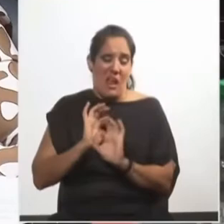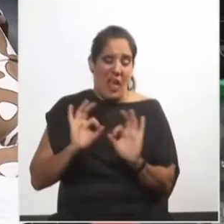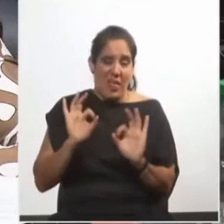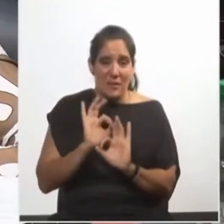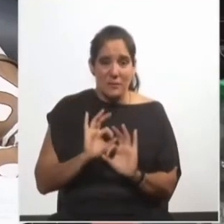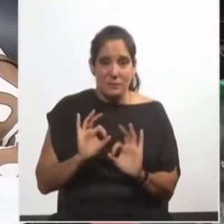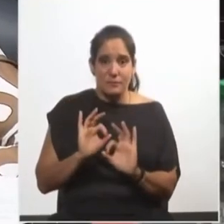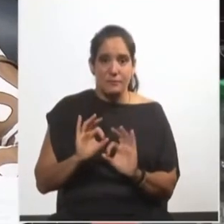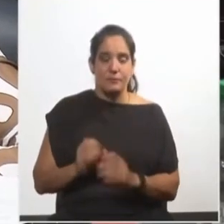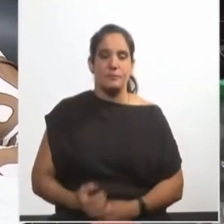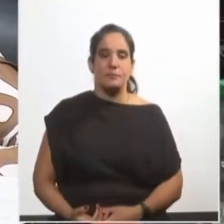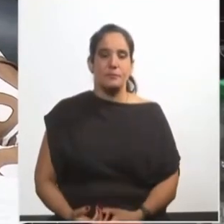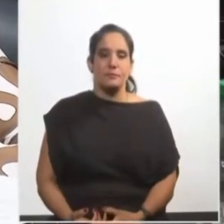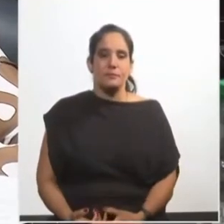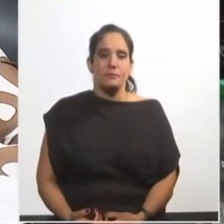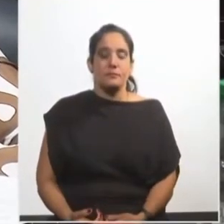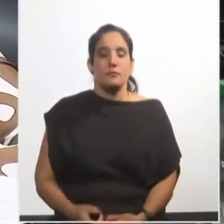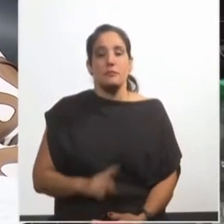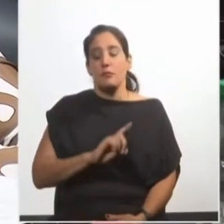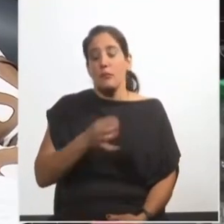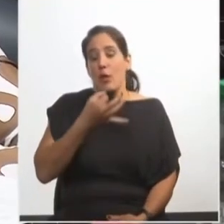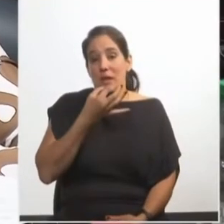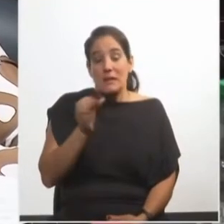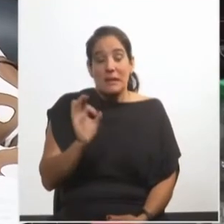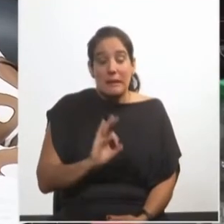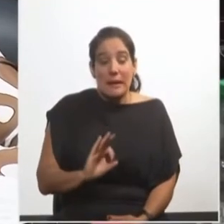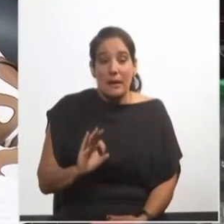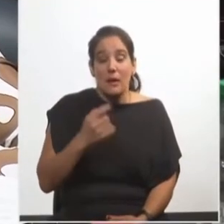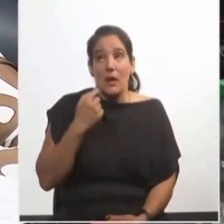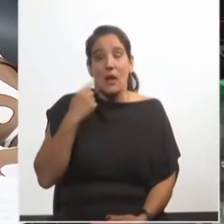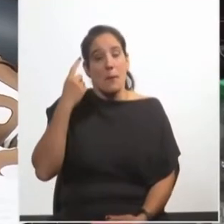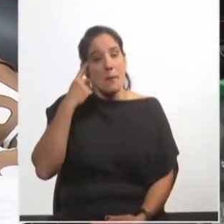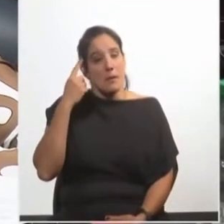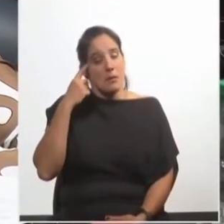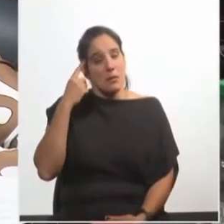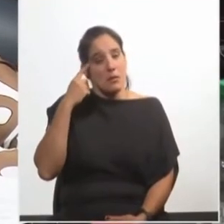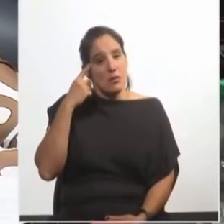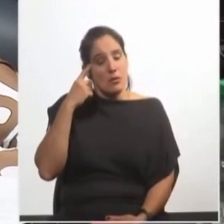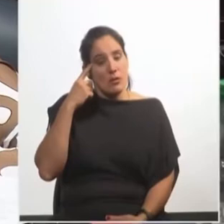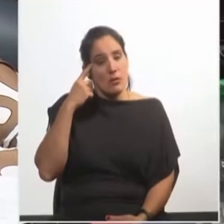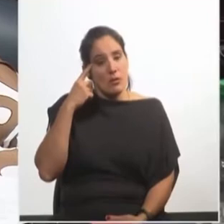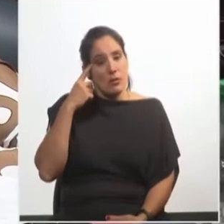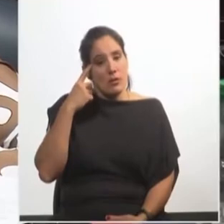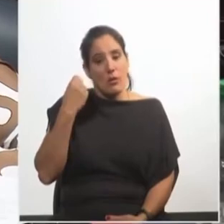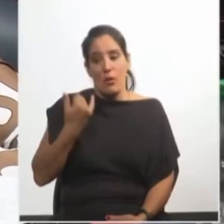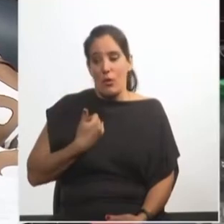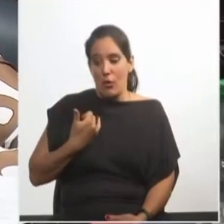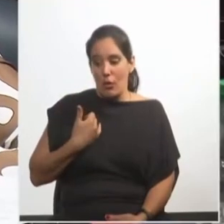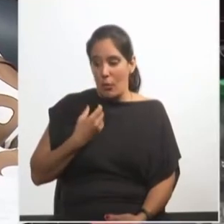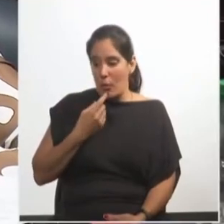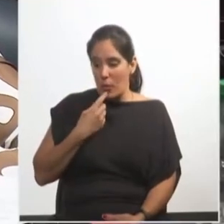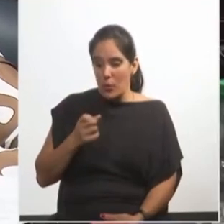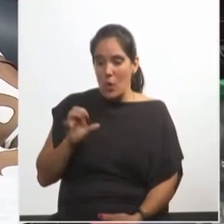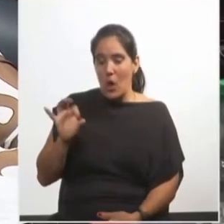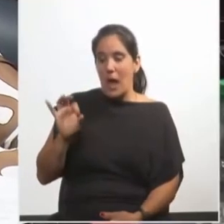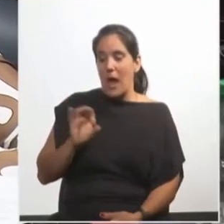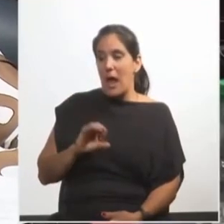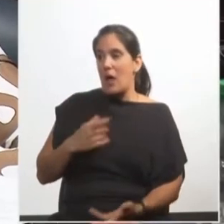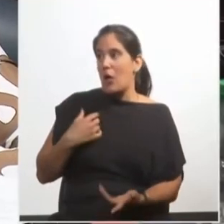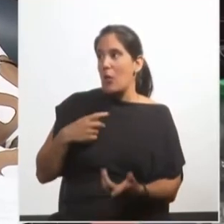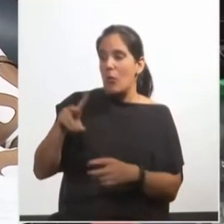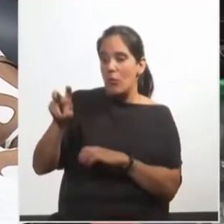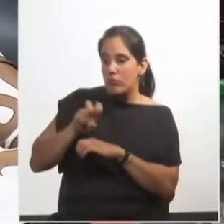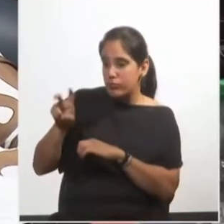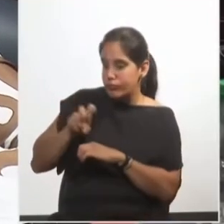en este último tiempo. No se hace ninguna consideración respecto a los ingresos del sistema. No